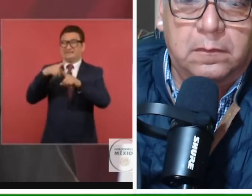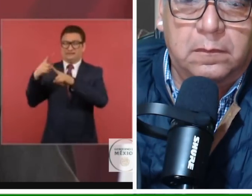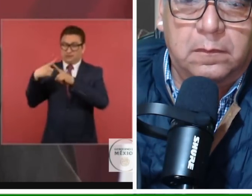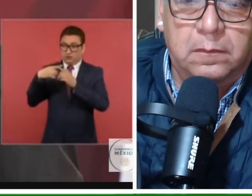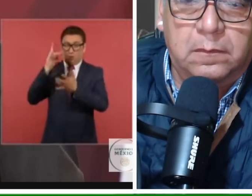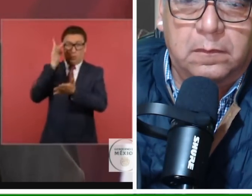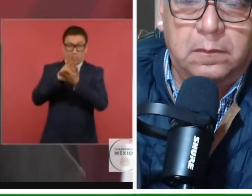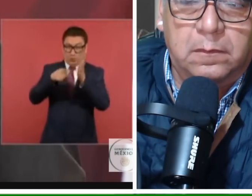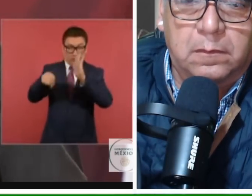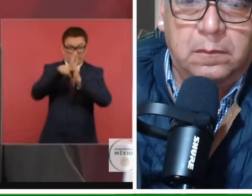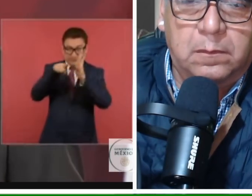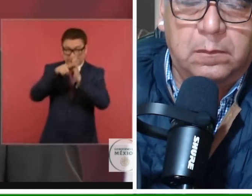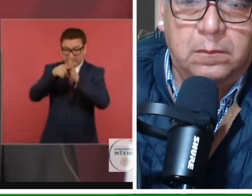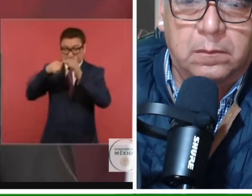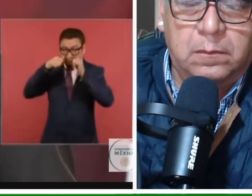la falta